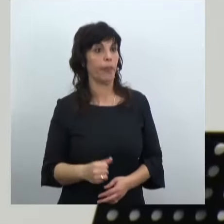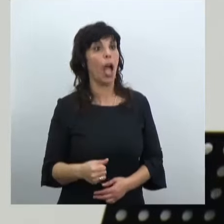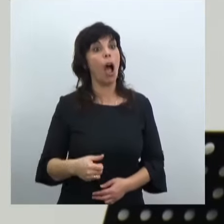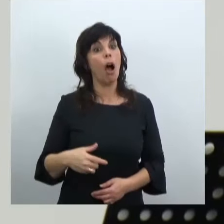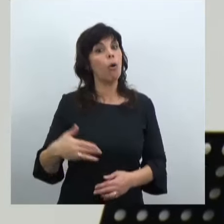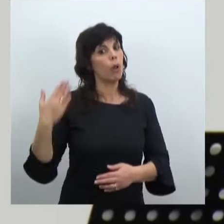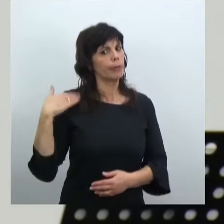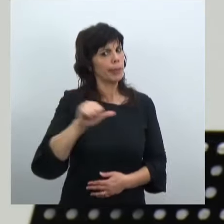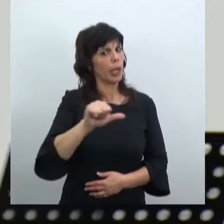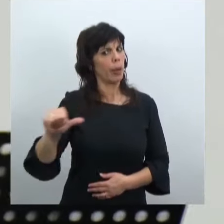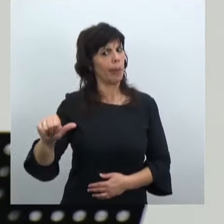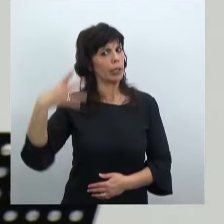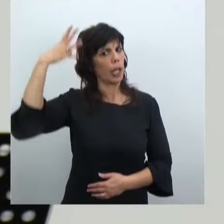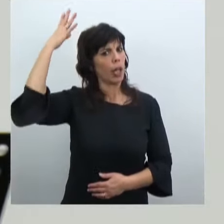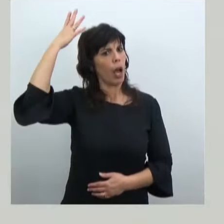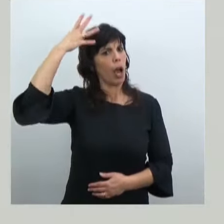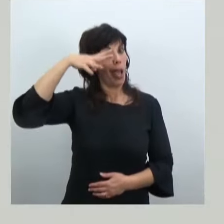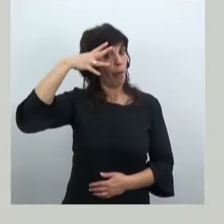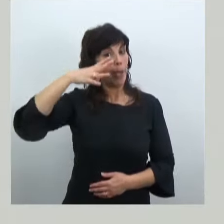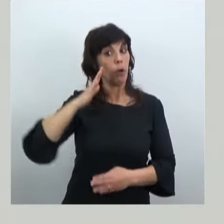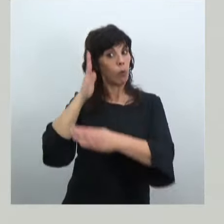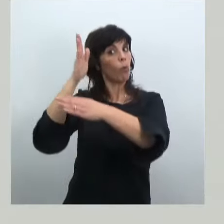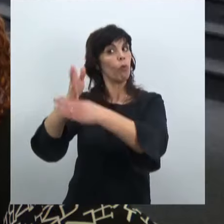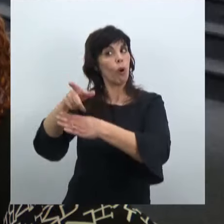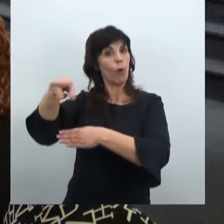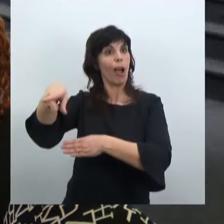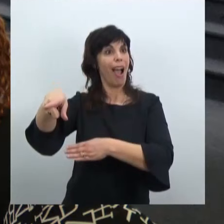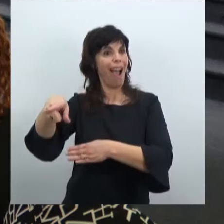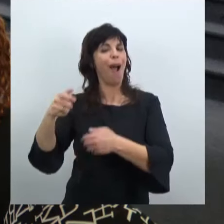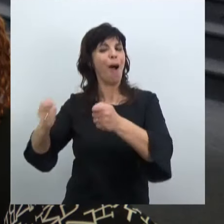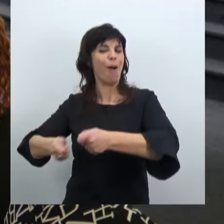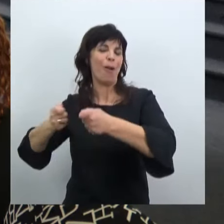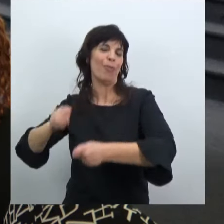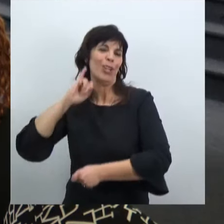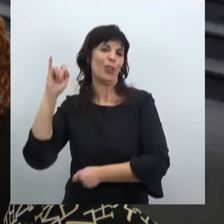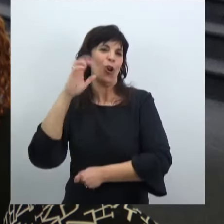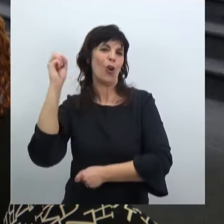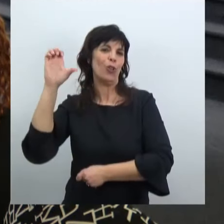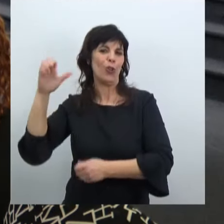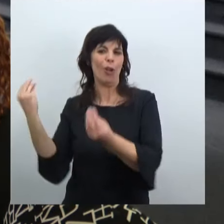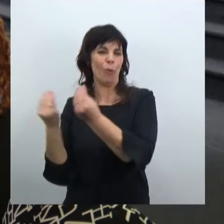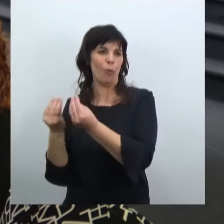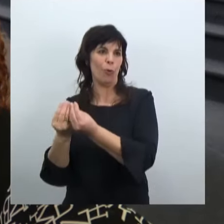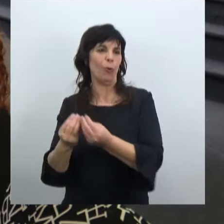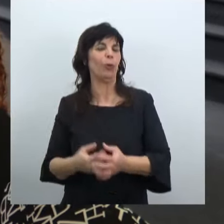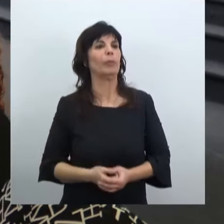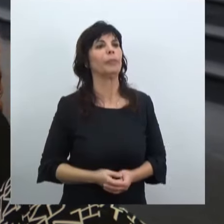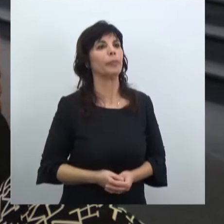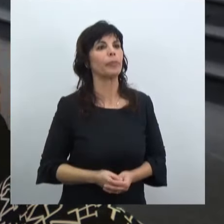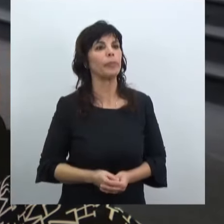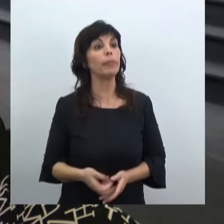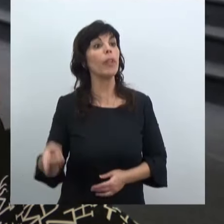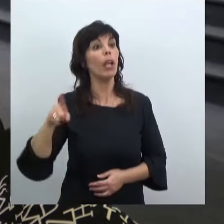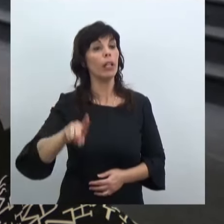junio, no lo pone ahí, pero en junio tenemos 10 aniversarios de Dynamis